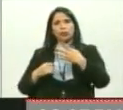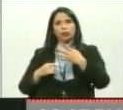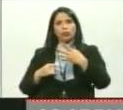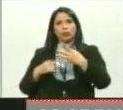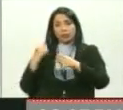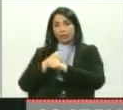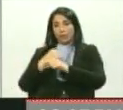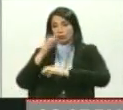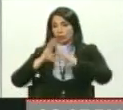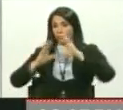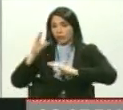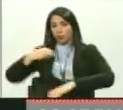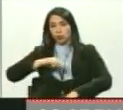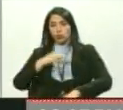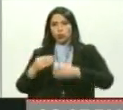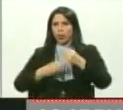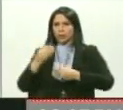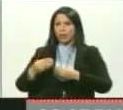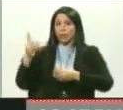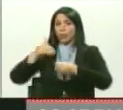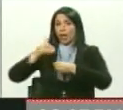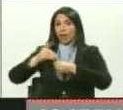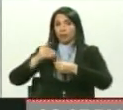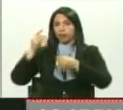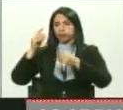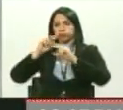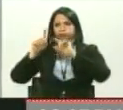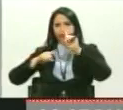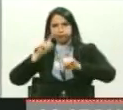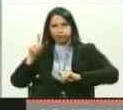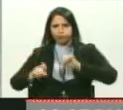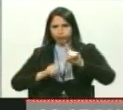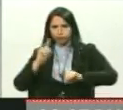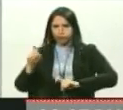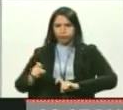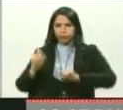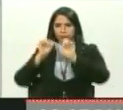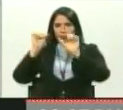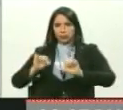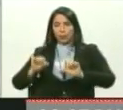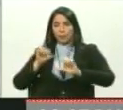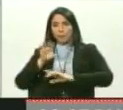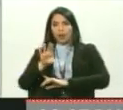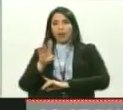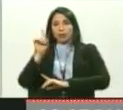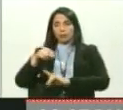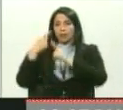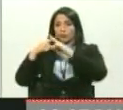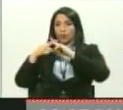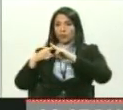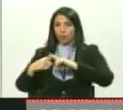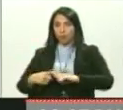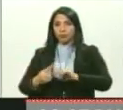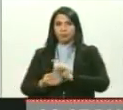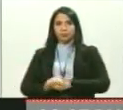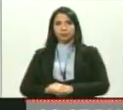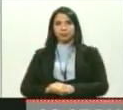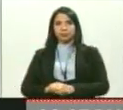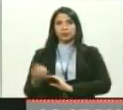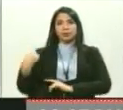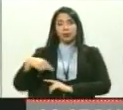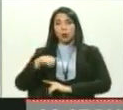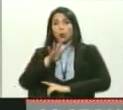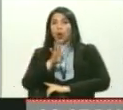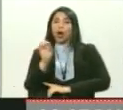científicos. Nosotros hacemos Big Data, encuestas masivas, sistema patria, estadísticas directas. Tenemos